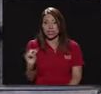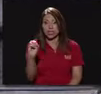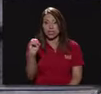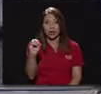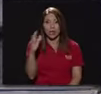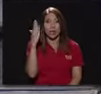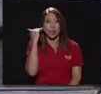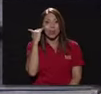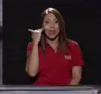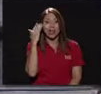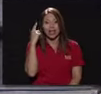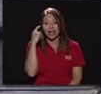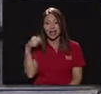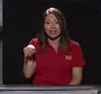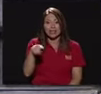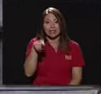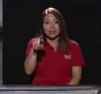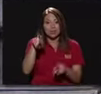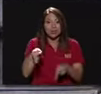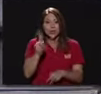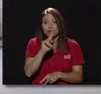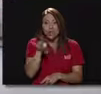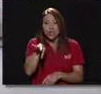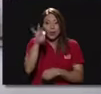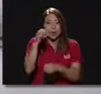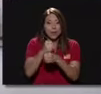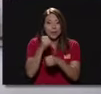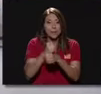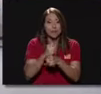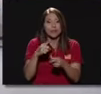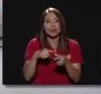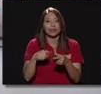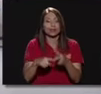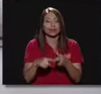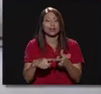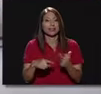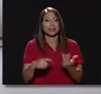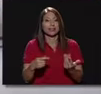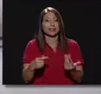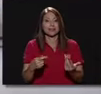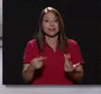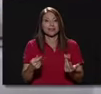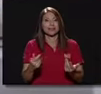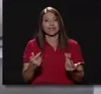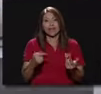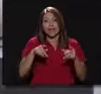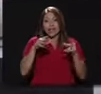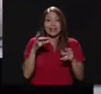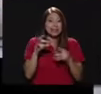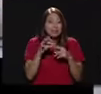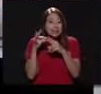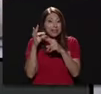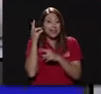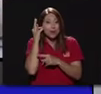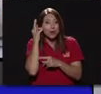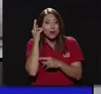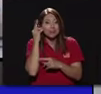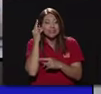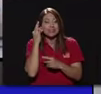que no encuentran oportunidades de empleo y entonces se está desalentando, sobre todo a las mujeres, a que